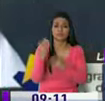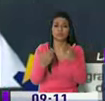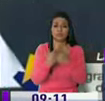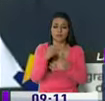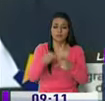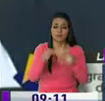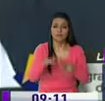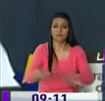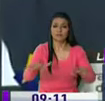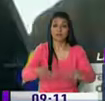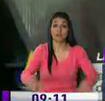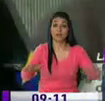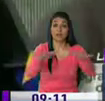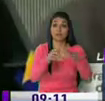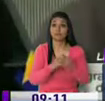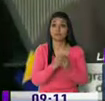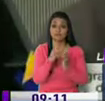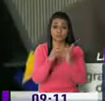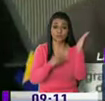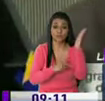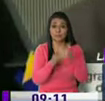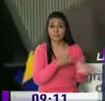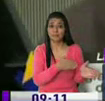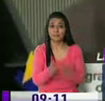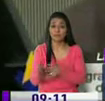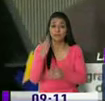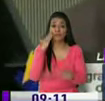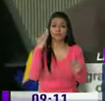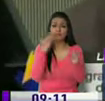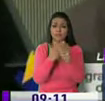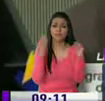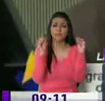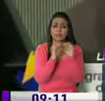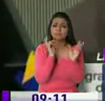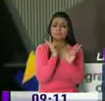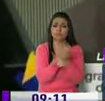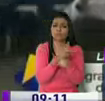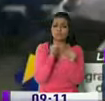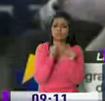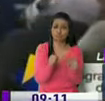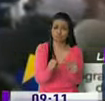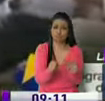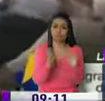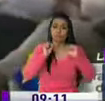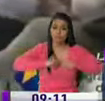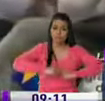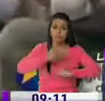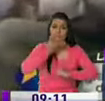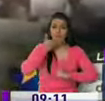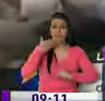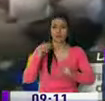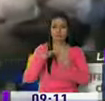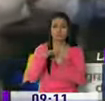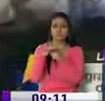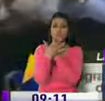El objetivo de este programa es que se ejecute una producción sostenible que permita mejorar la situación económica de